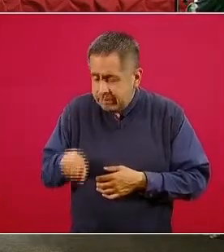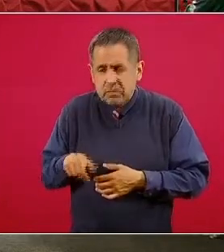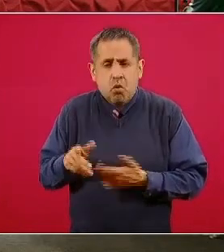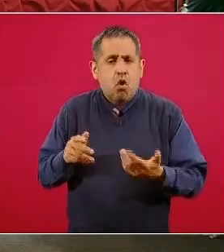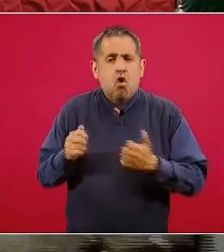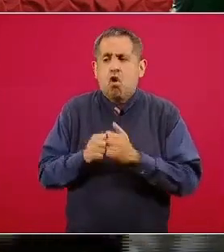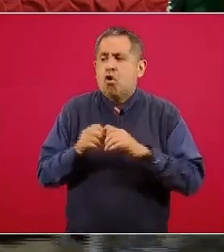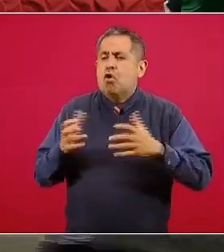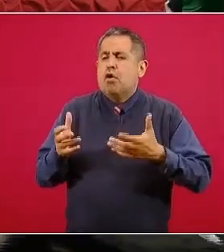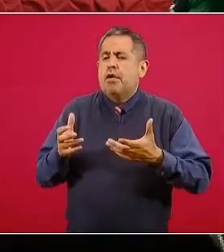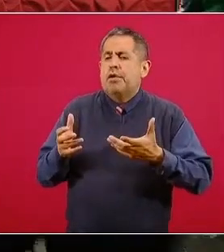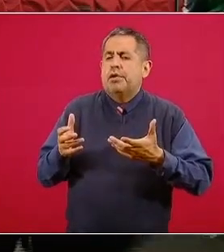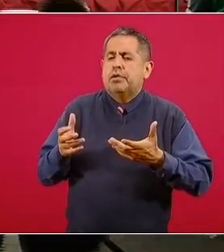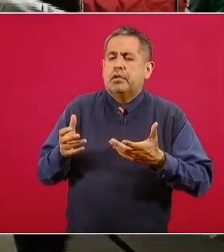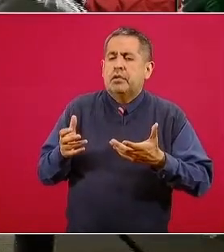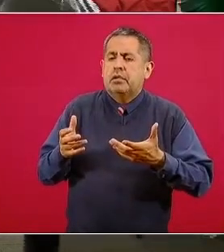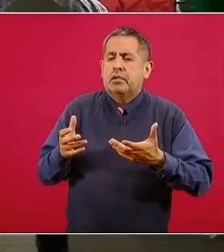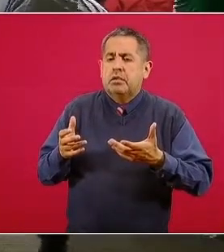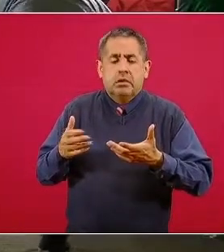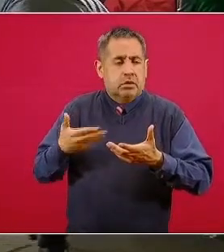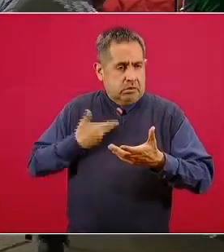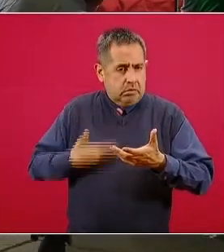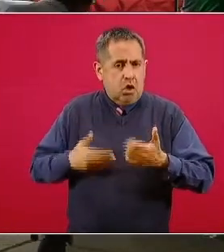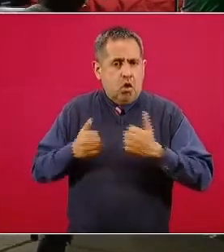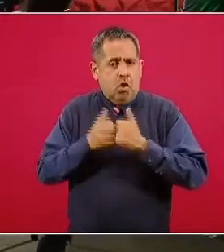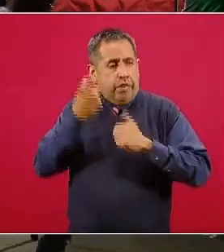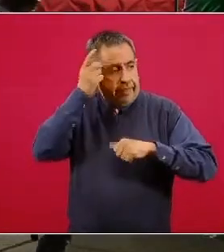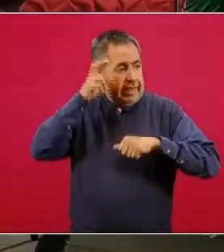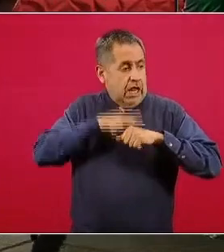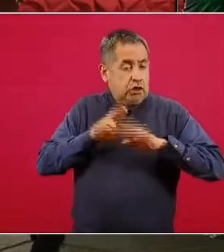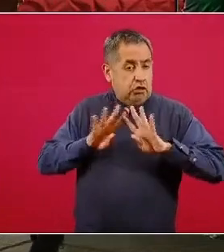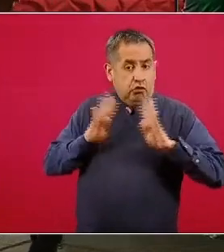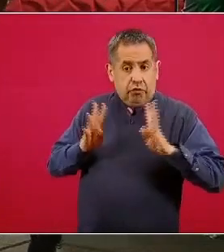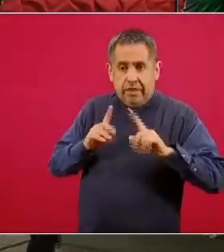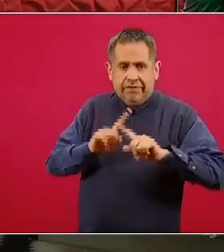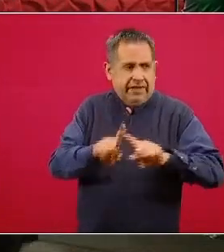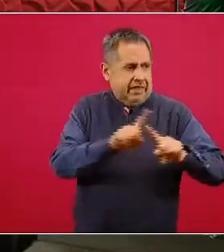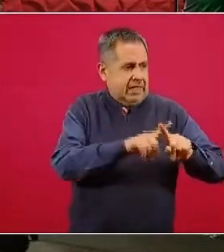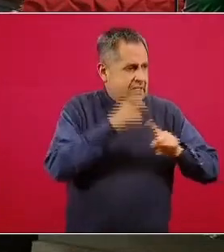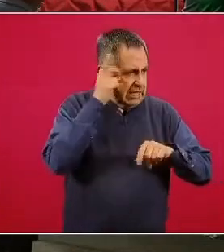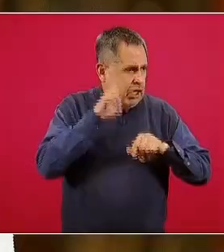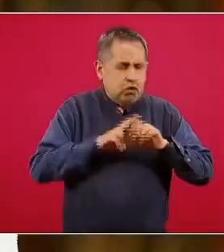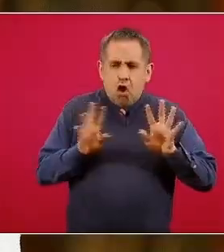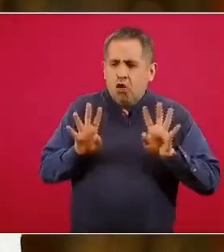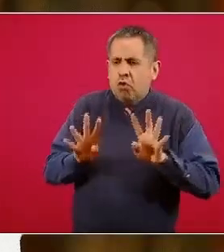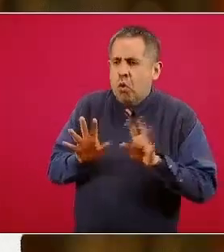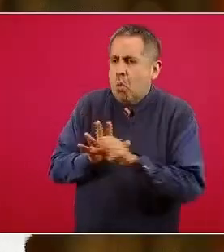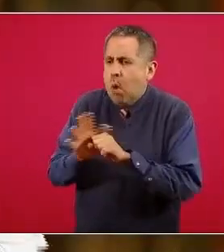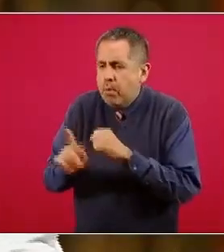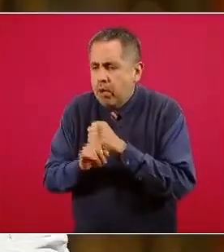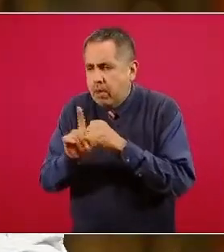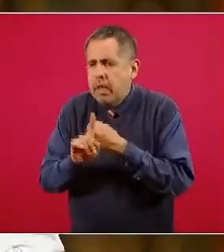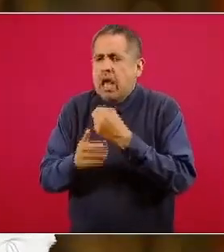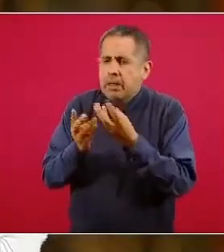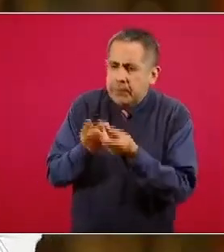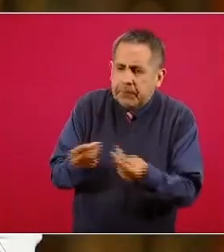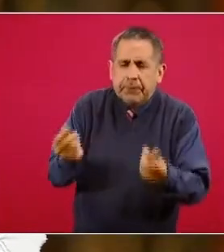con su servidor y los directores de diferentes áreas se vayan resolviendo los